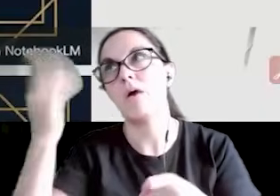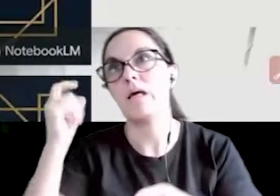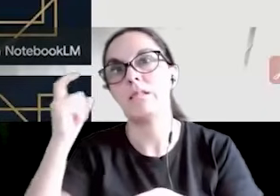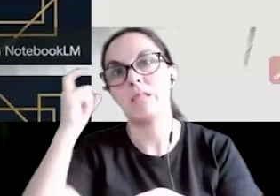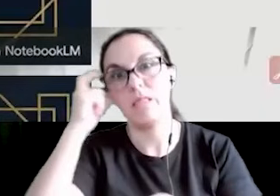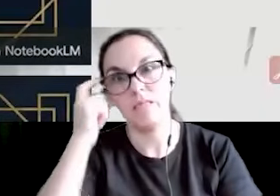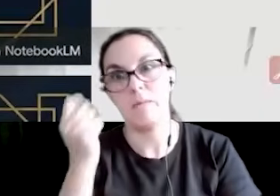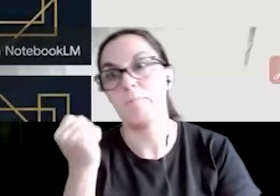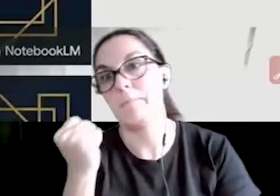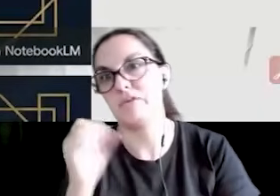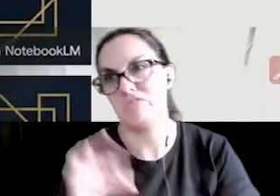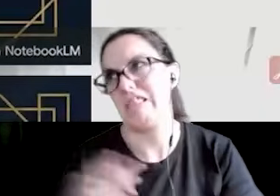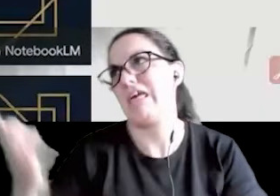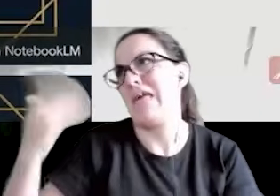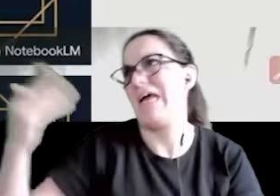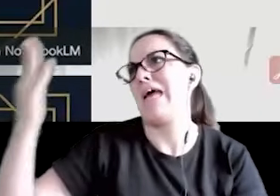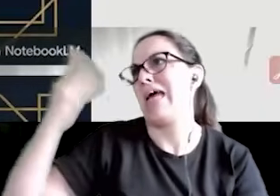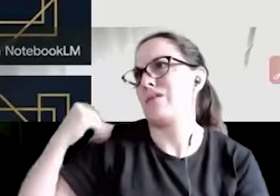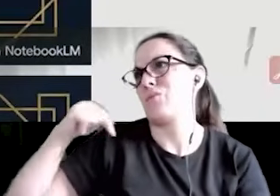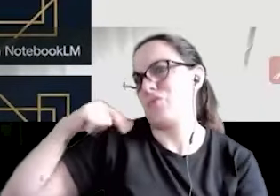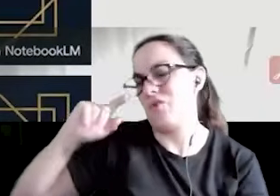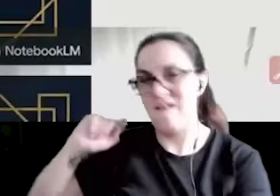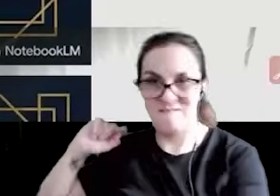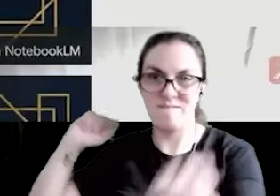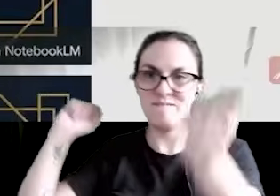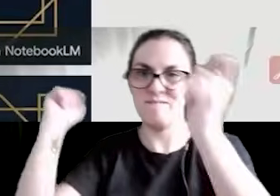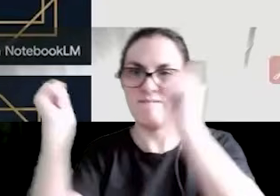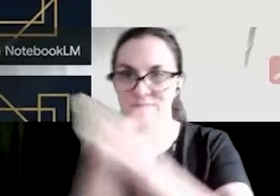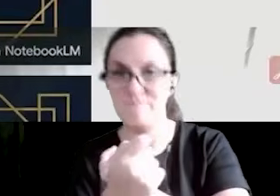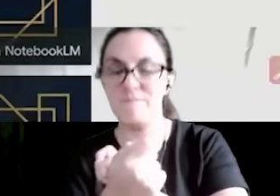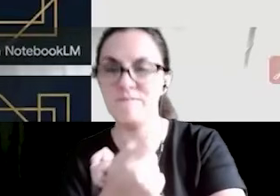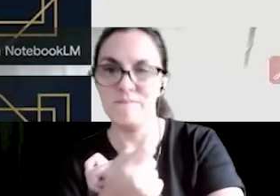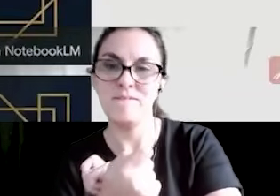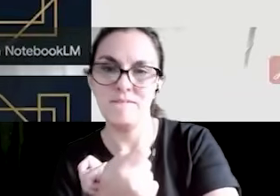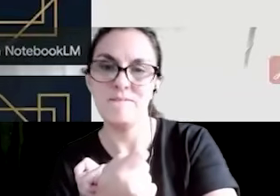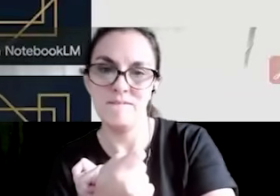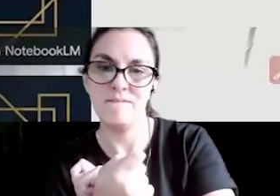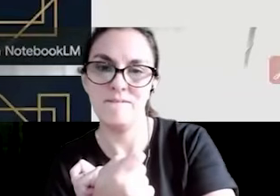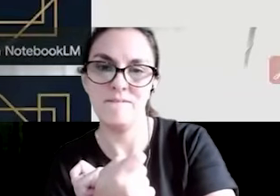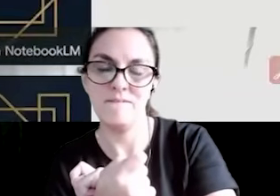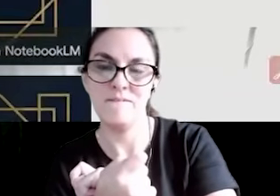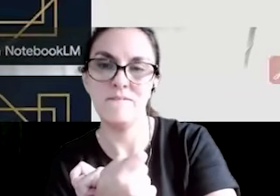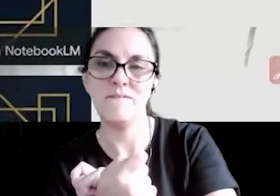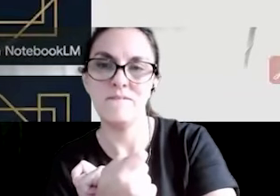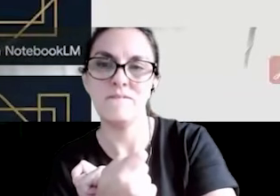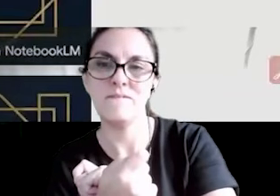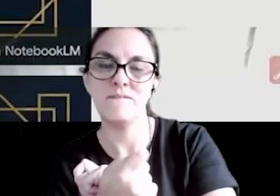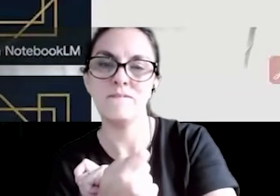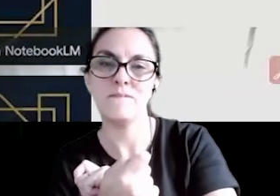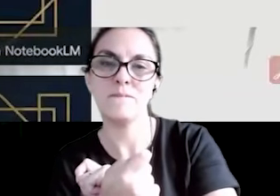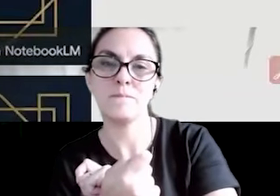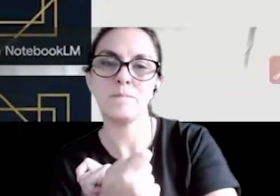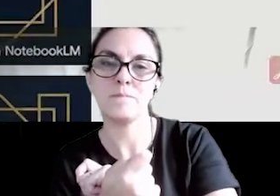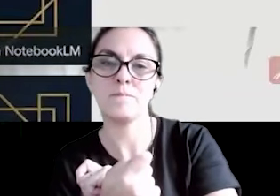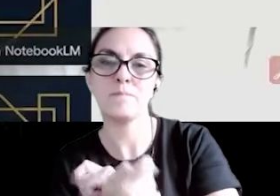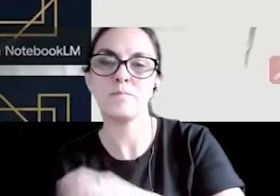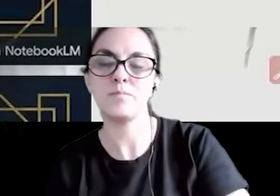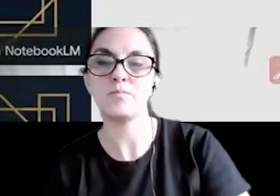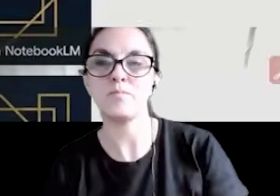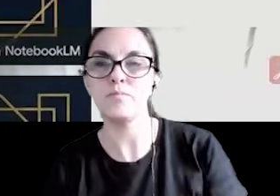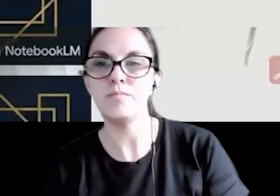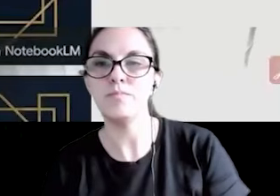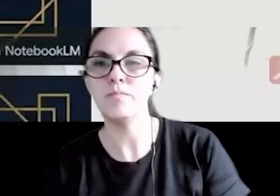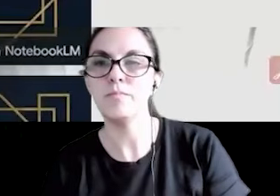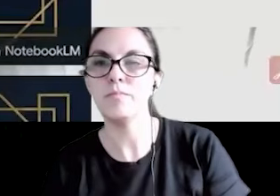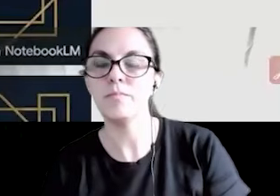hace muchísimos años. Hoy esa posibilidad de plasmar una condición para la emisión de un acta de clausura, que también